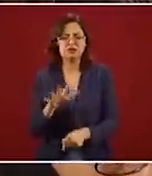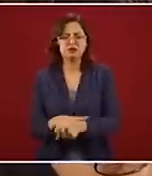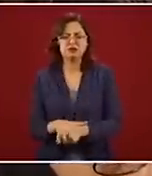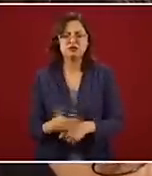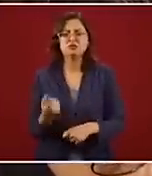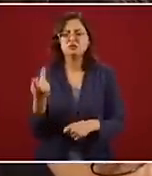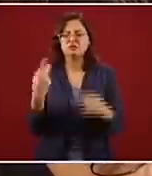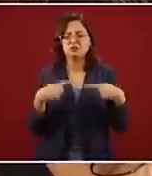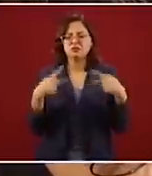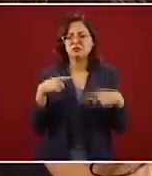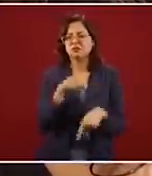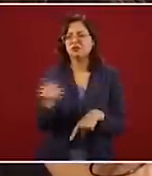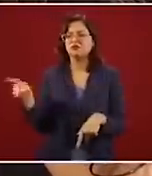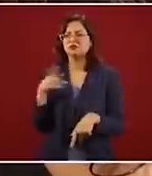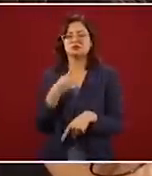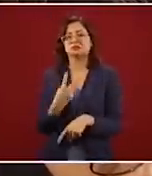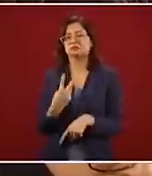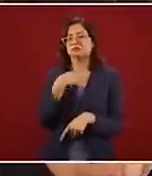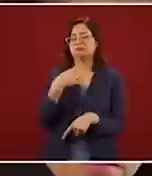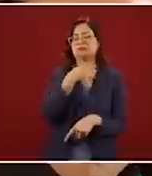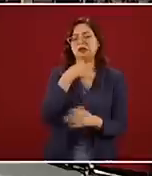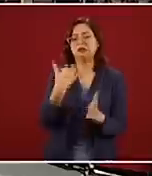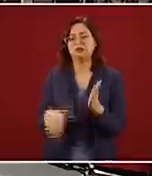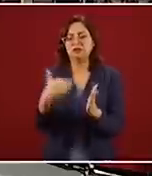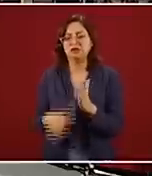que hay carencias y tienen preocupación ante estas carencias.